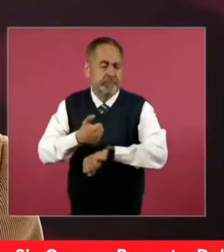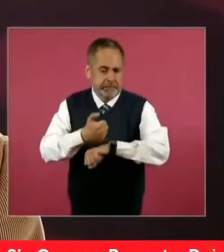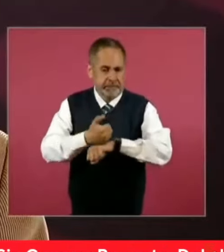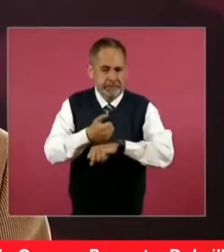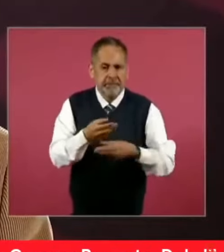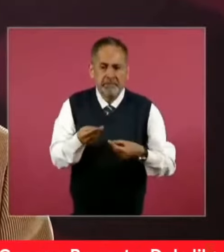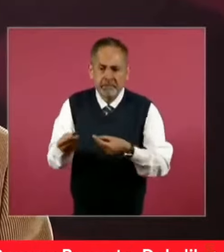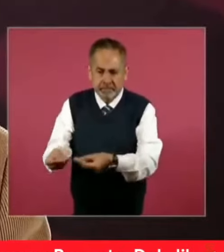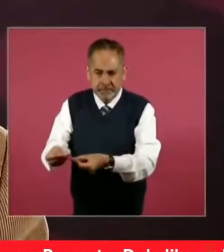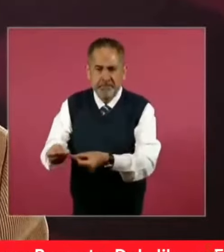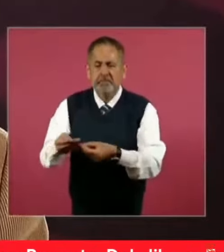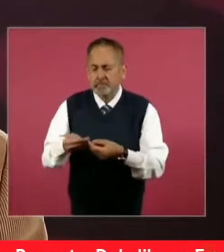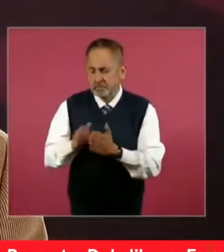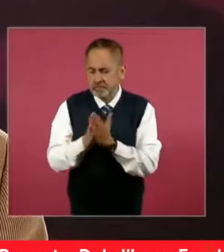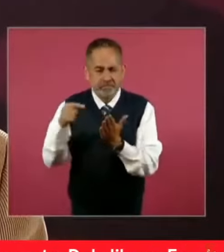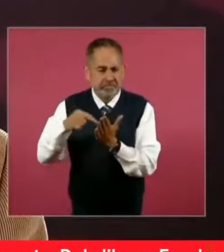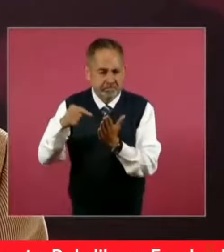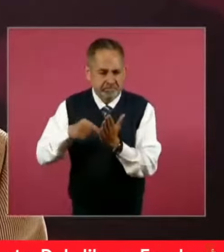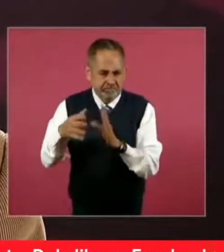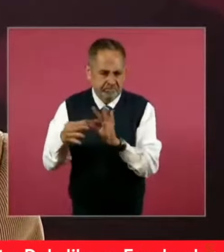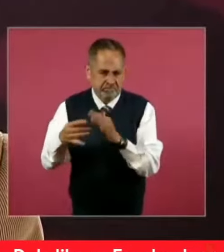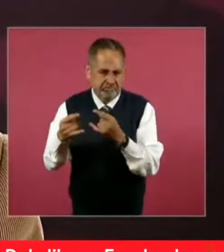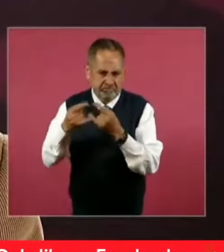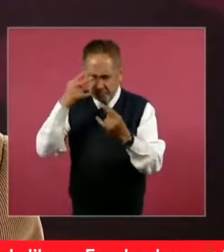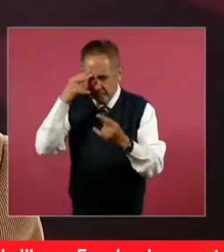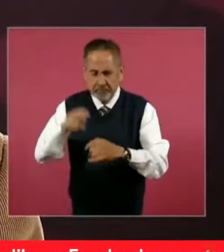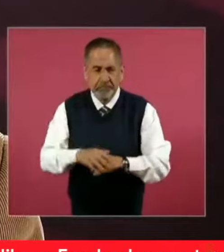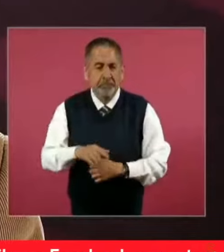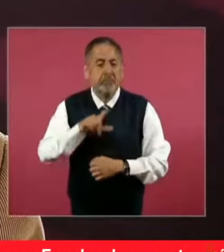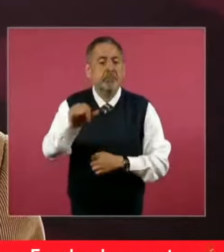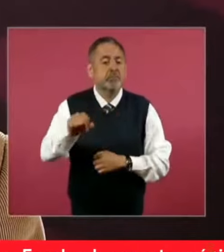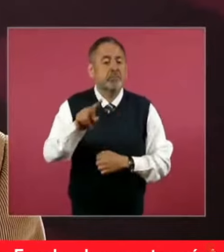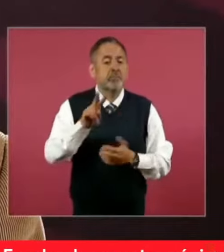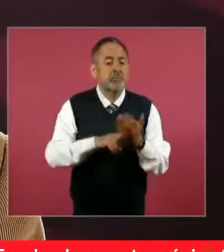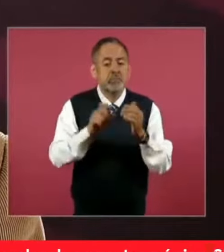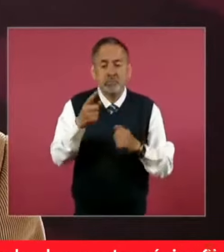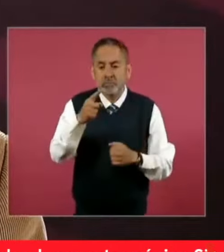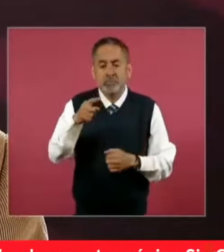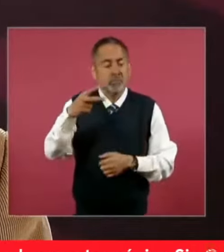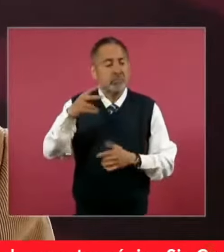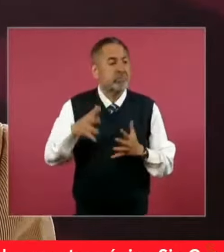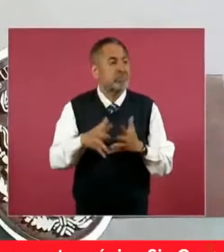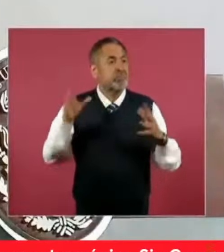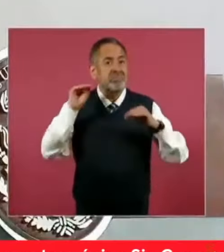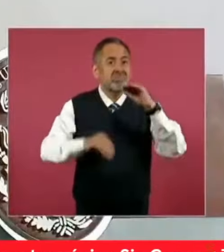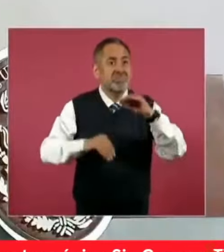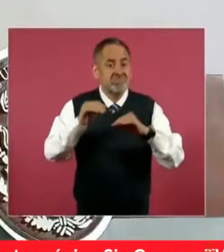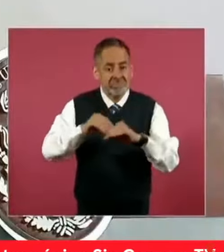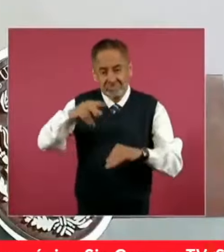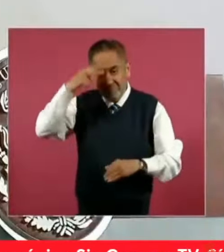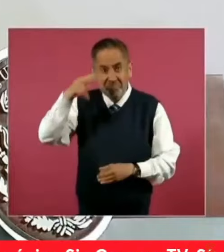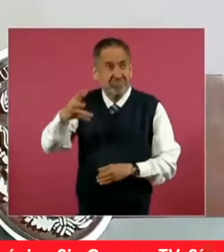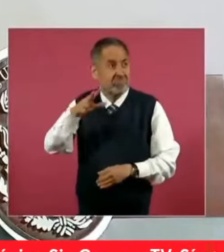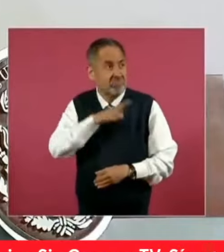primaria. En septiembre de 2021, la magna exposición La Grandeza de México se presentó en el Museo Nacional